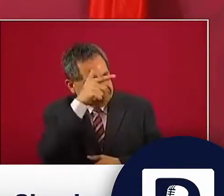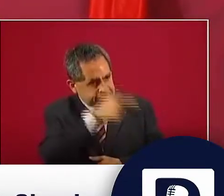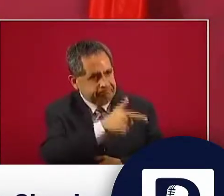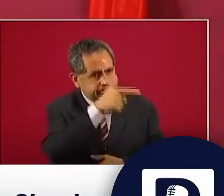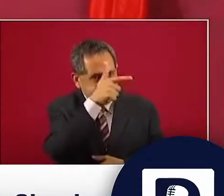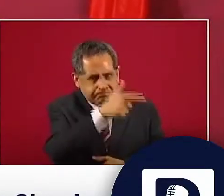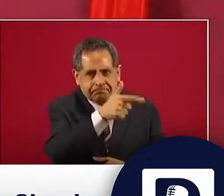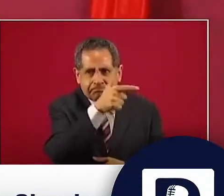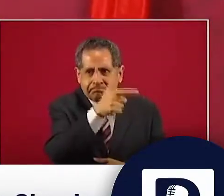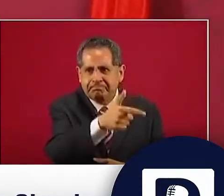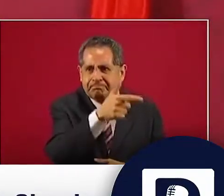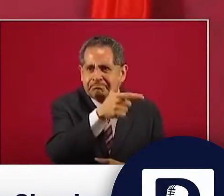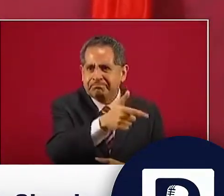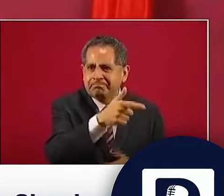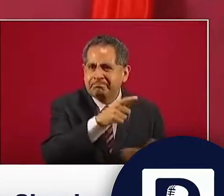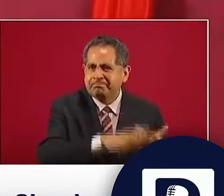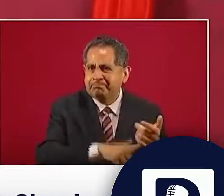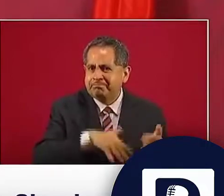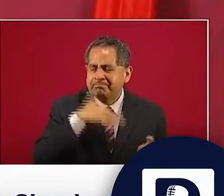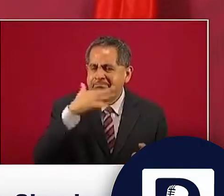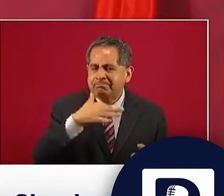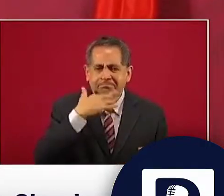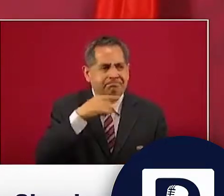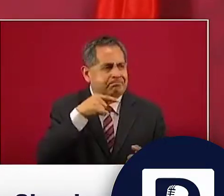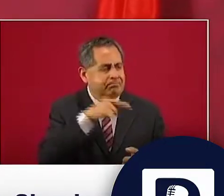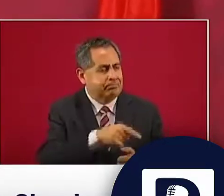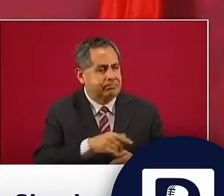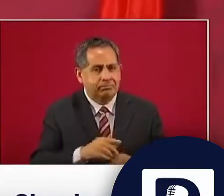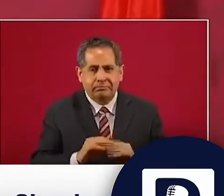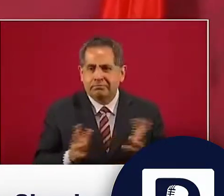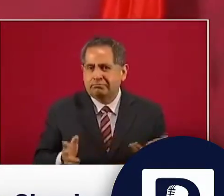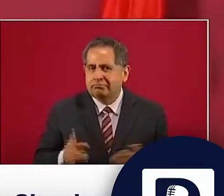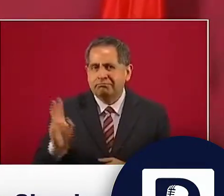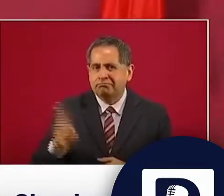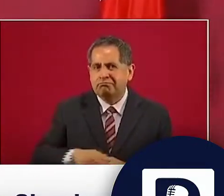saliendo a relucir, pues sí,